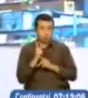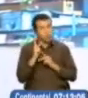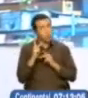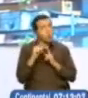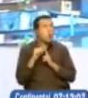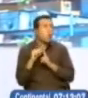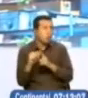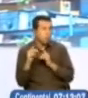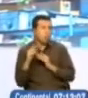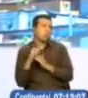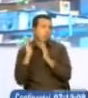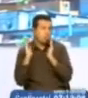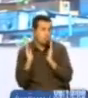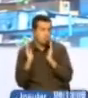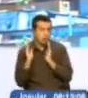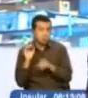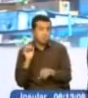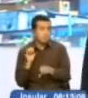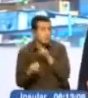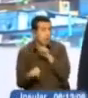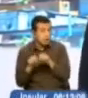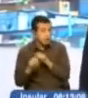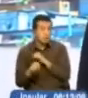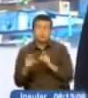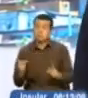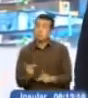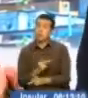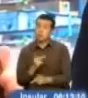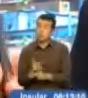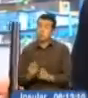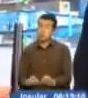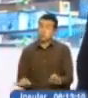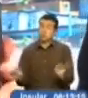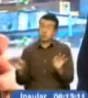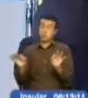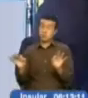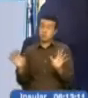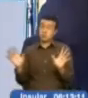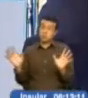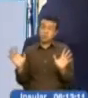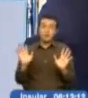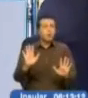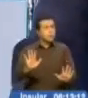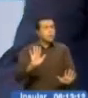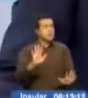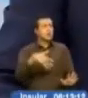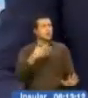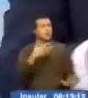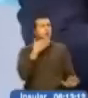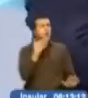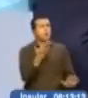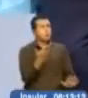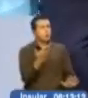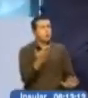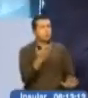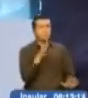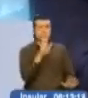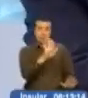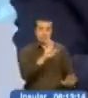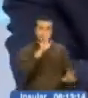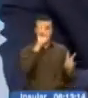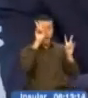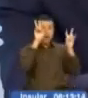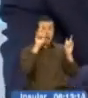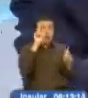destructiva al otro en este plano moral. Me parece que ahí hay una distinción que hay que hacer. Pero hay una inducción a eso. Las posiciones de poder